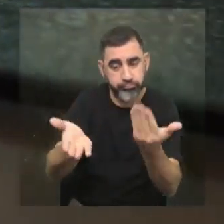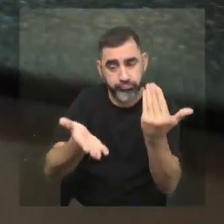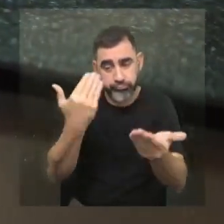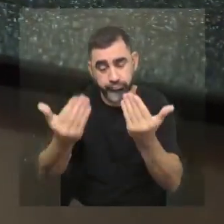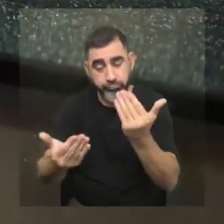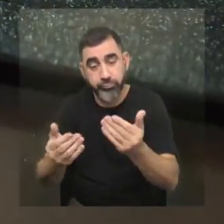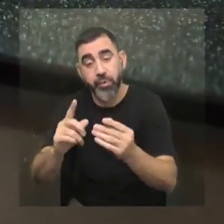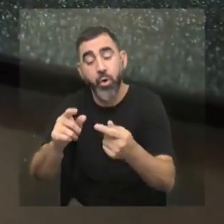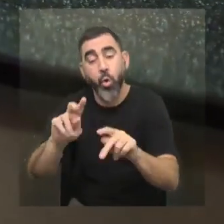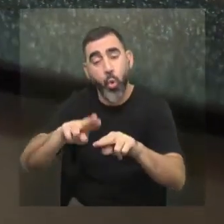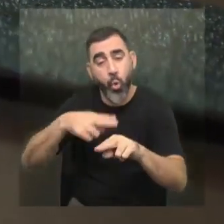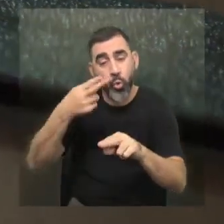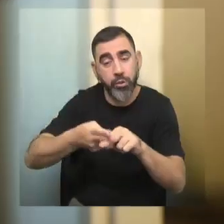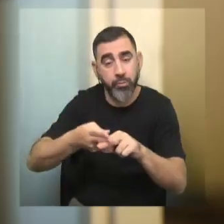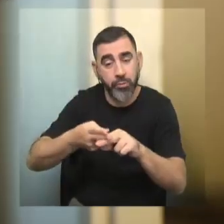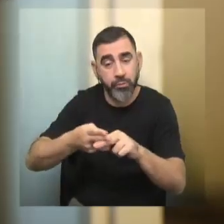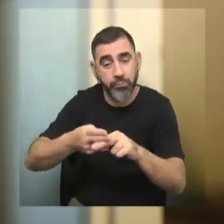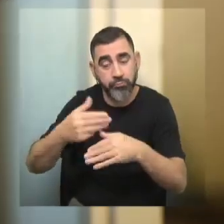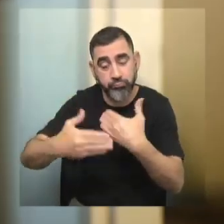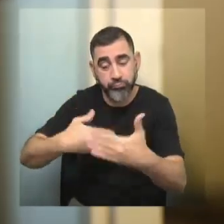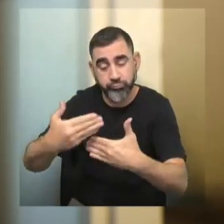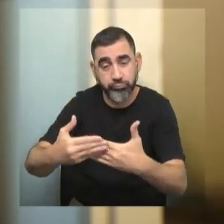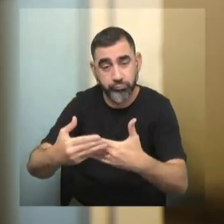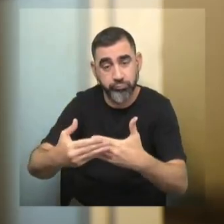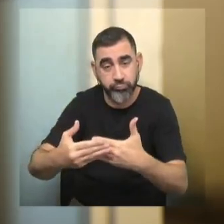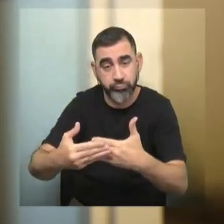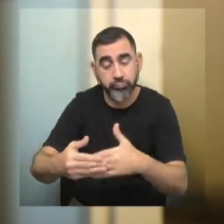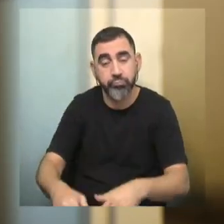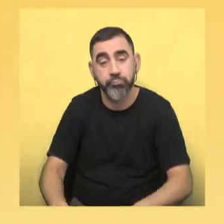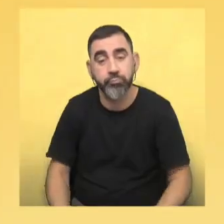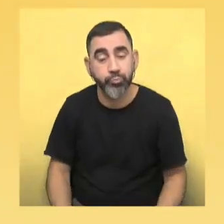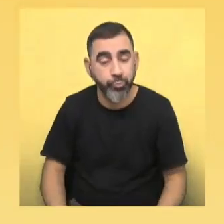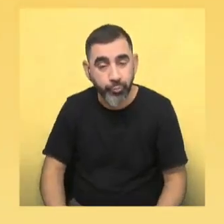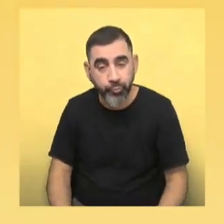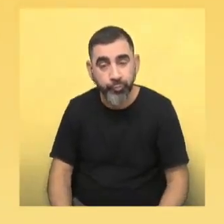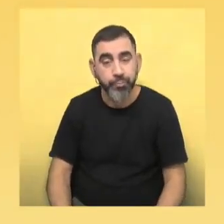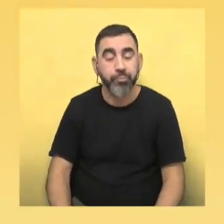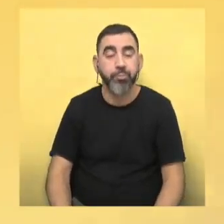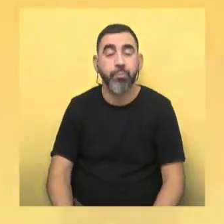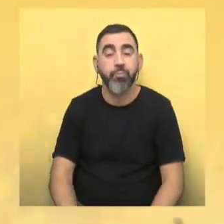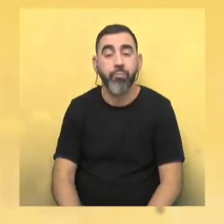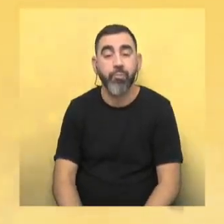y de vuelta volver a hacer el polímero. Eso es un camino por donde se está yendo.